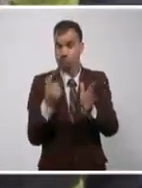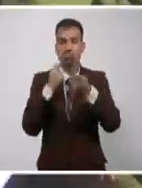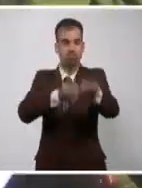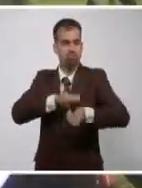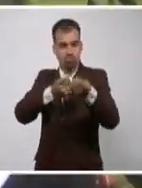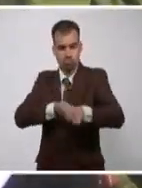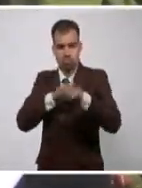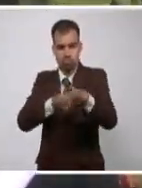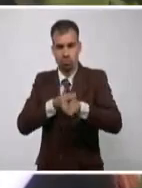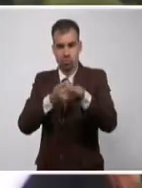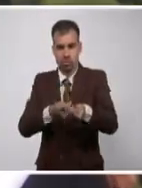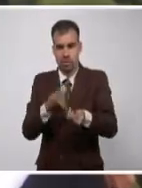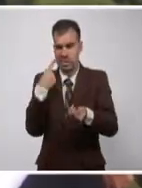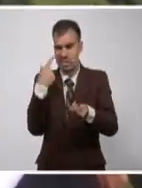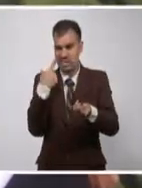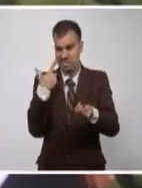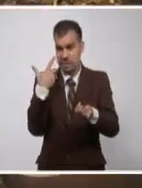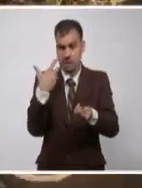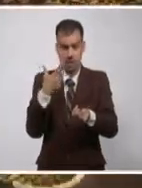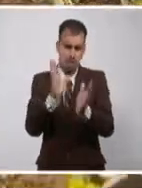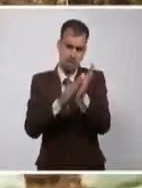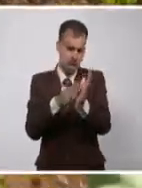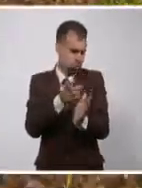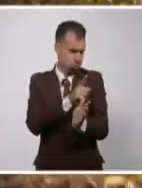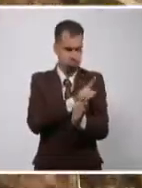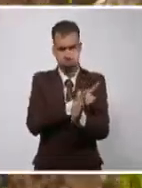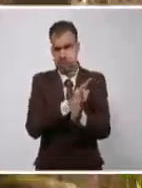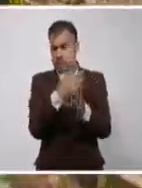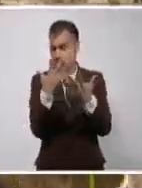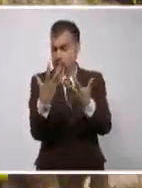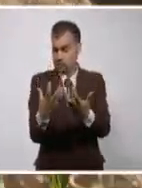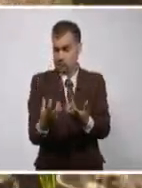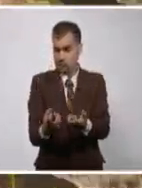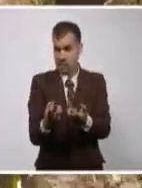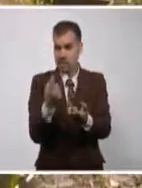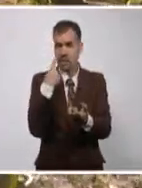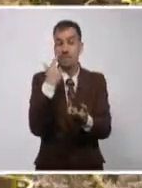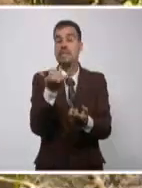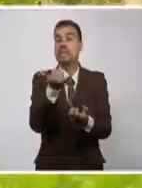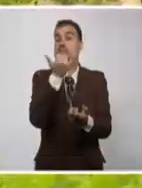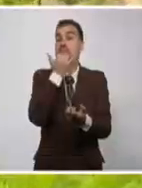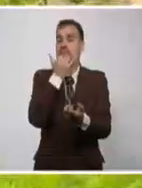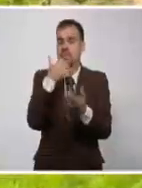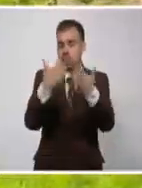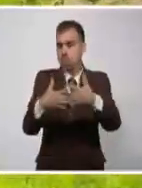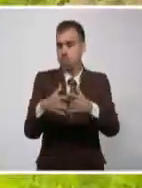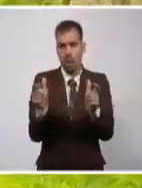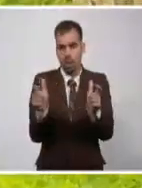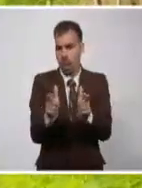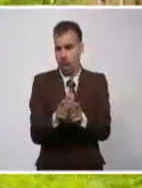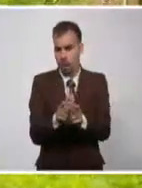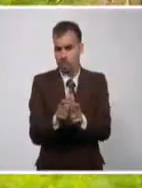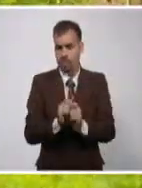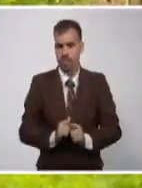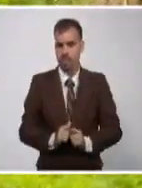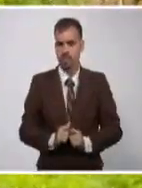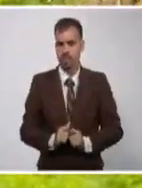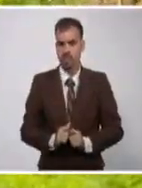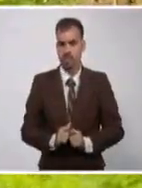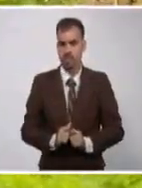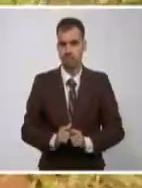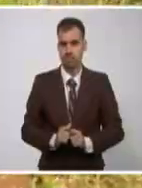urbana cuyo deterioro hasta hace unos meses atrás había impactado negativamente en su productividad. 60 días de